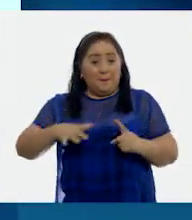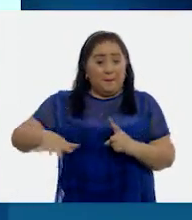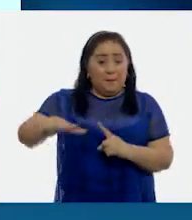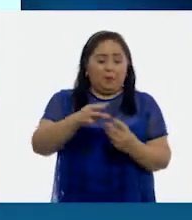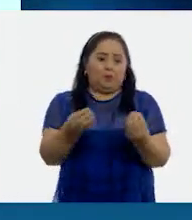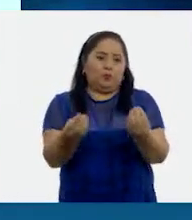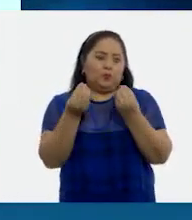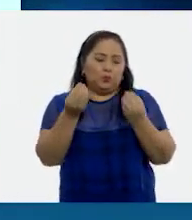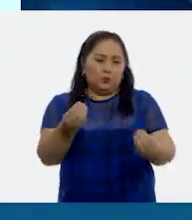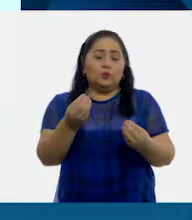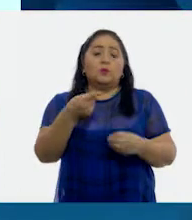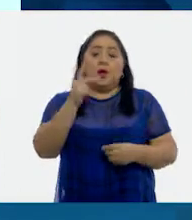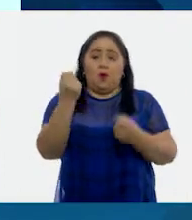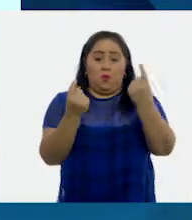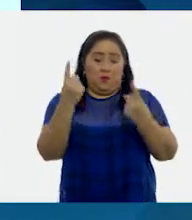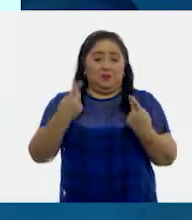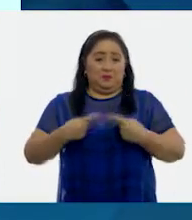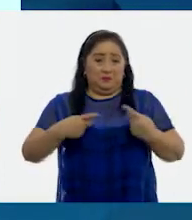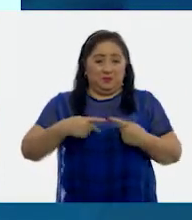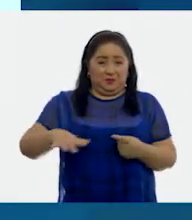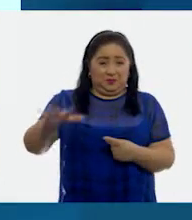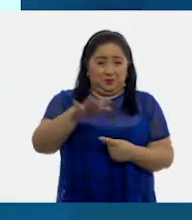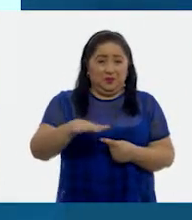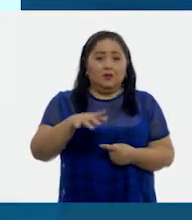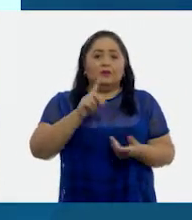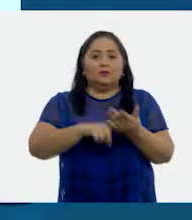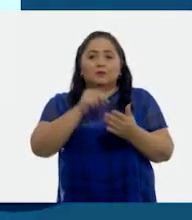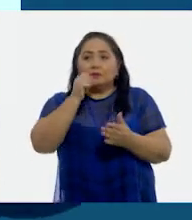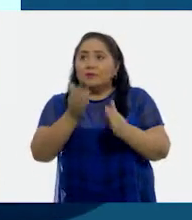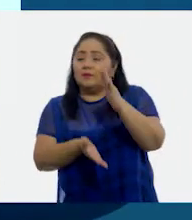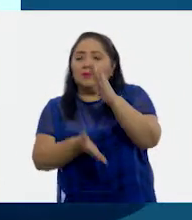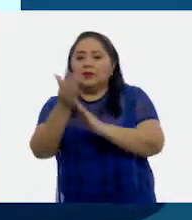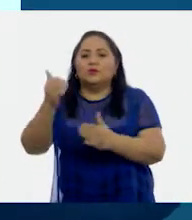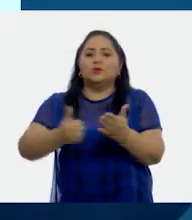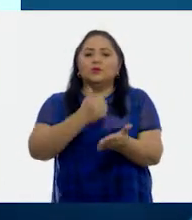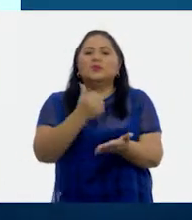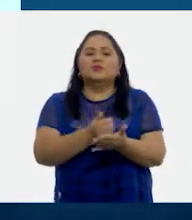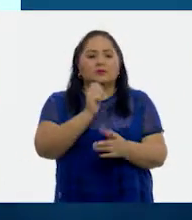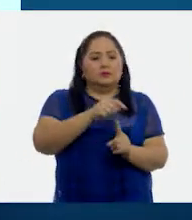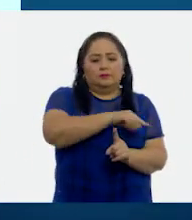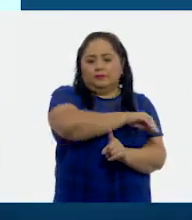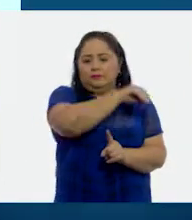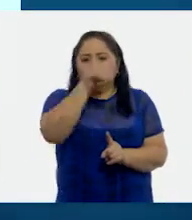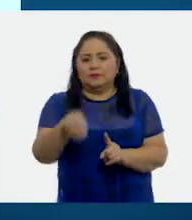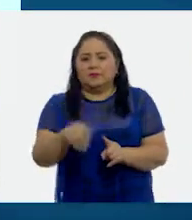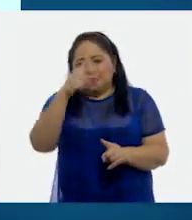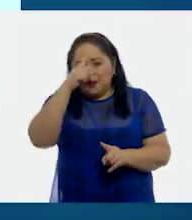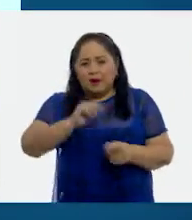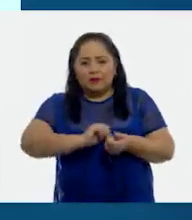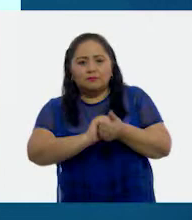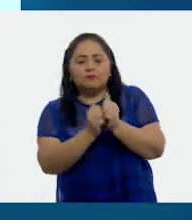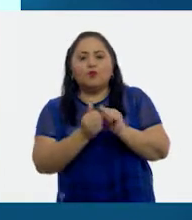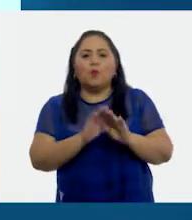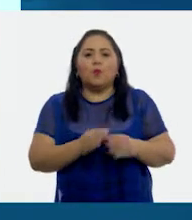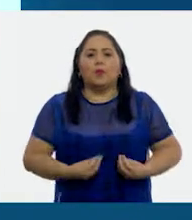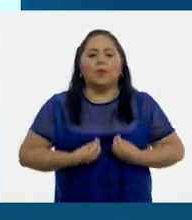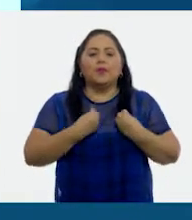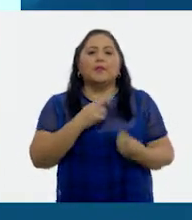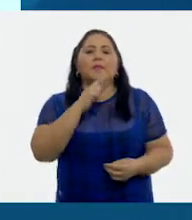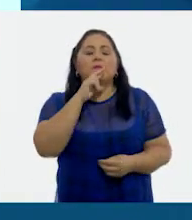que algunas de las personas del medio rural migran a la ciudad con la intención de elevar su calidad de vida.